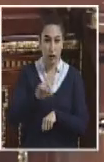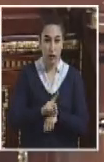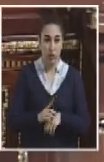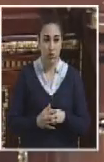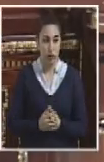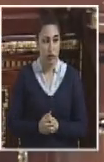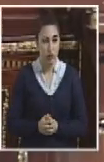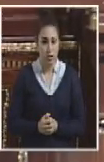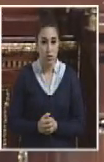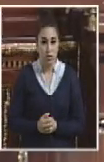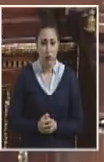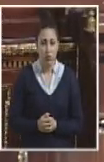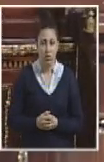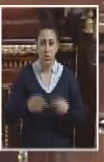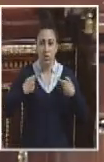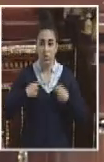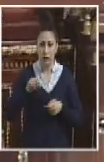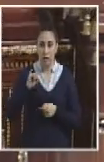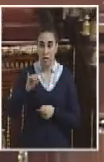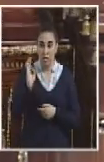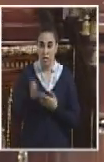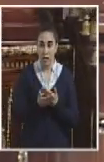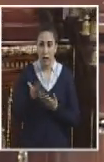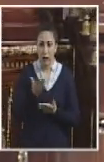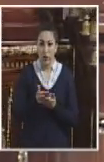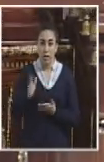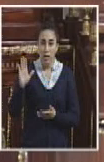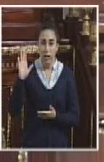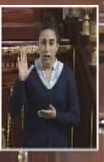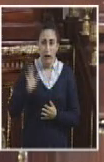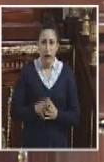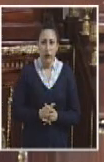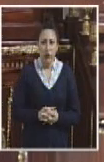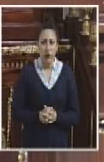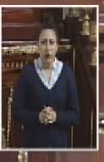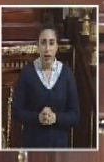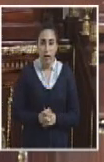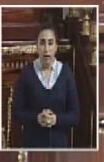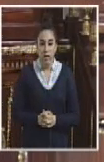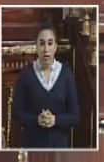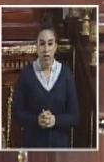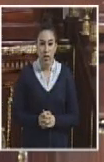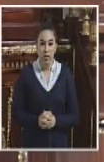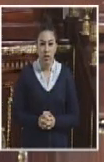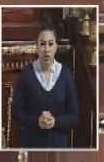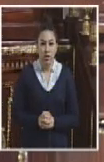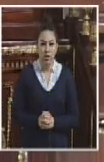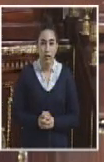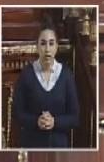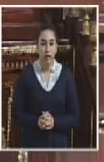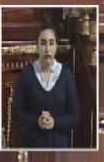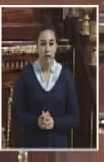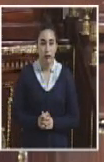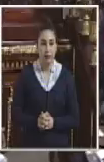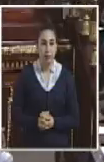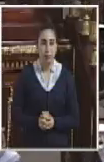día. Los que estén por la afirmativa, sírvanse manifestarlo levantando la mano.